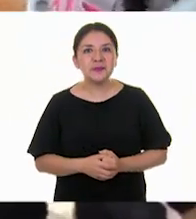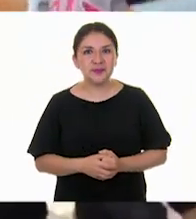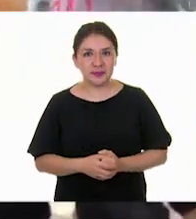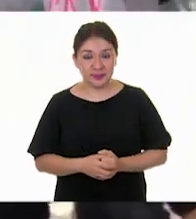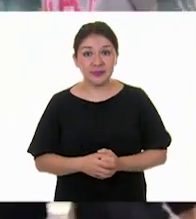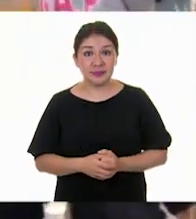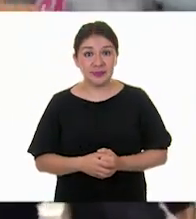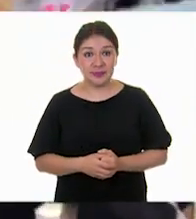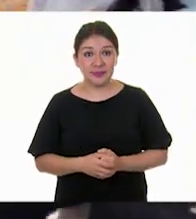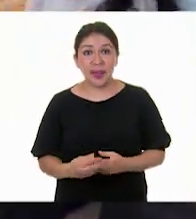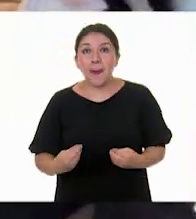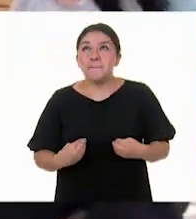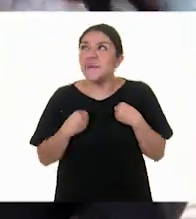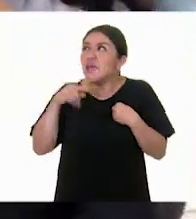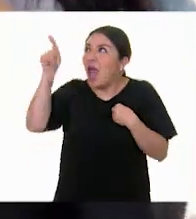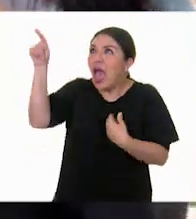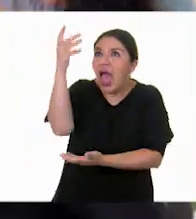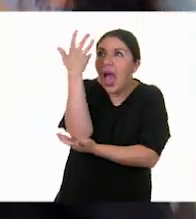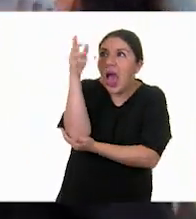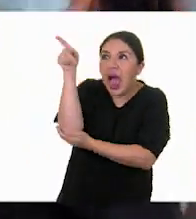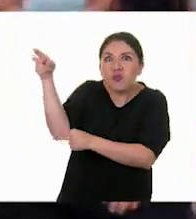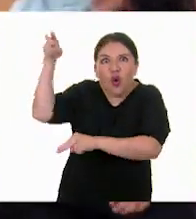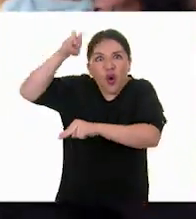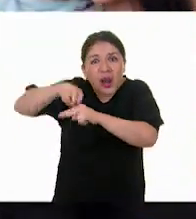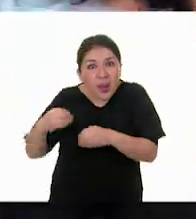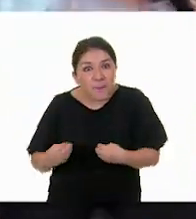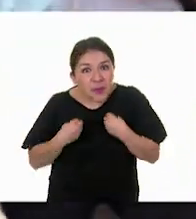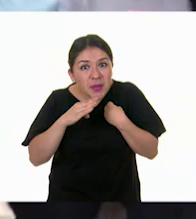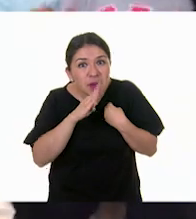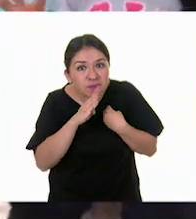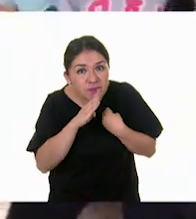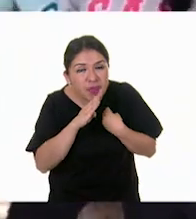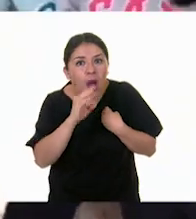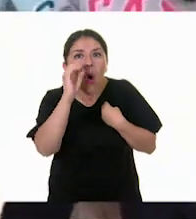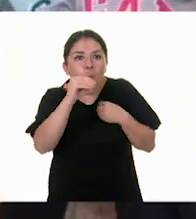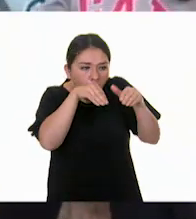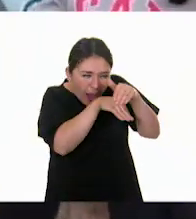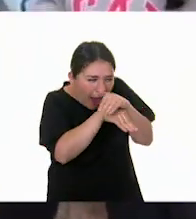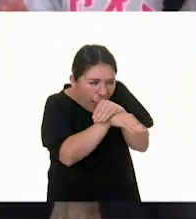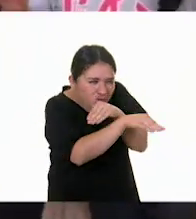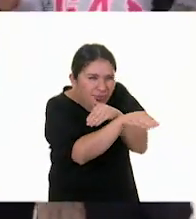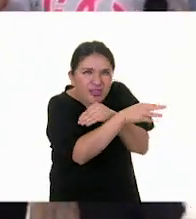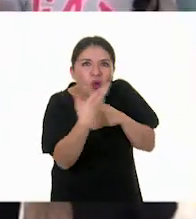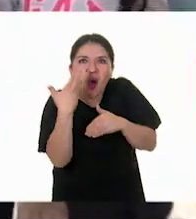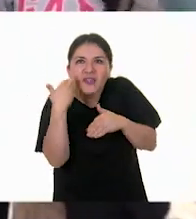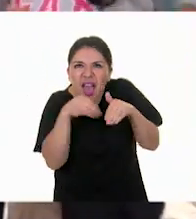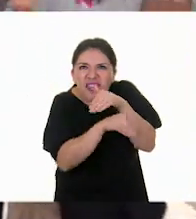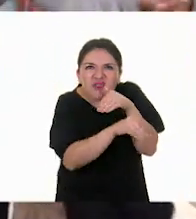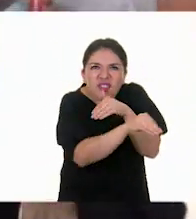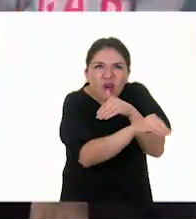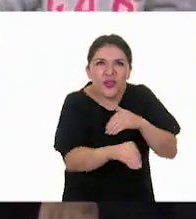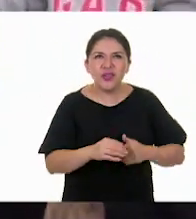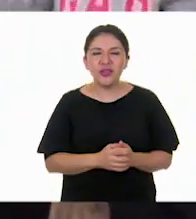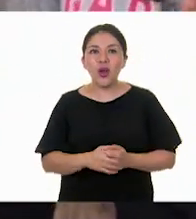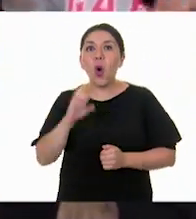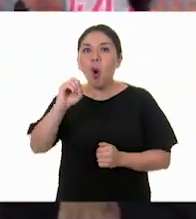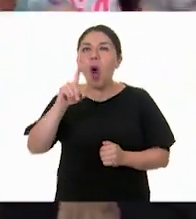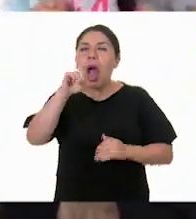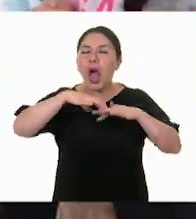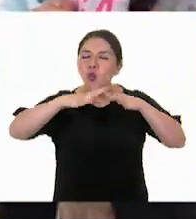¿Vive en las ramas de los árboles? Sí. ¿O en una madriguera? No. ¿O en el agua?